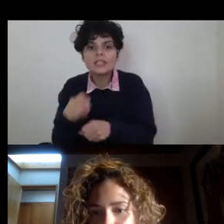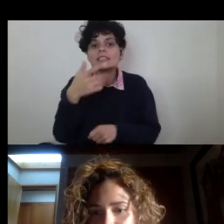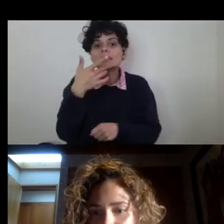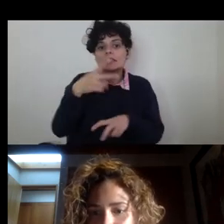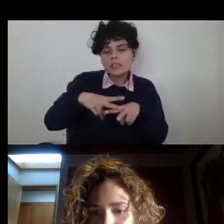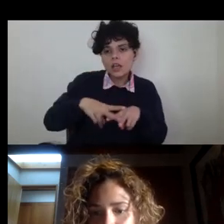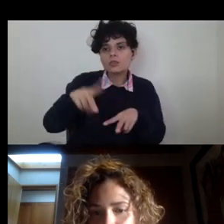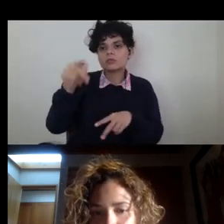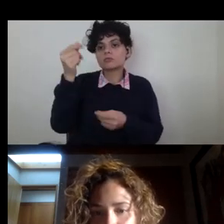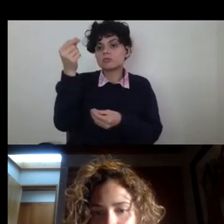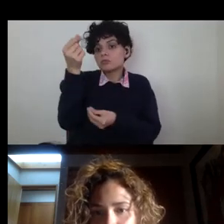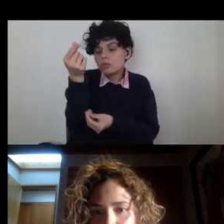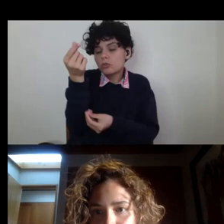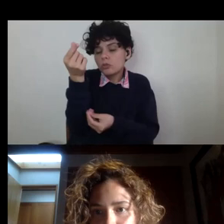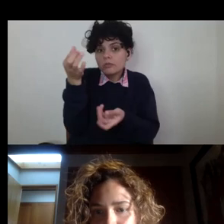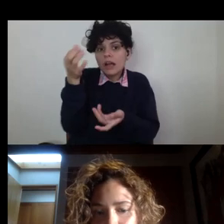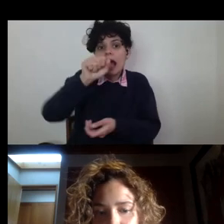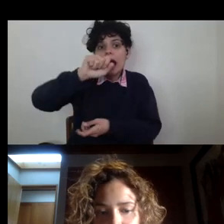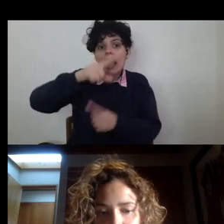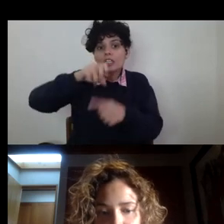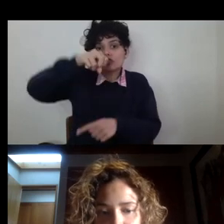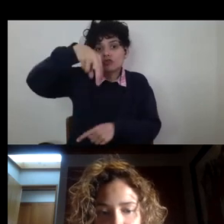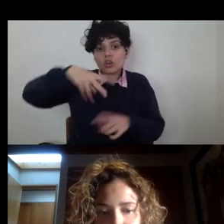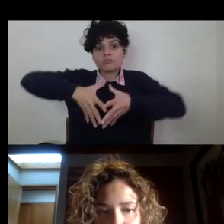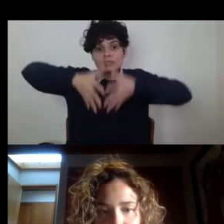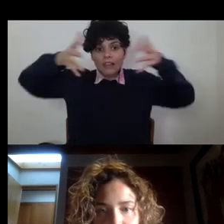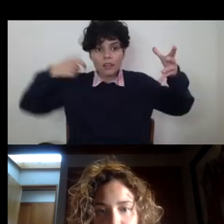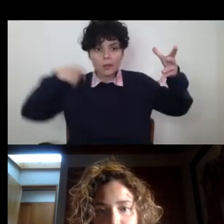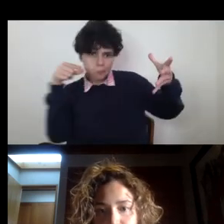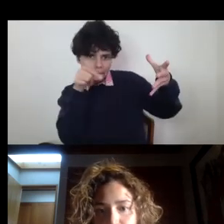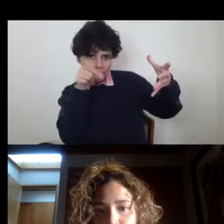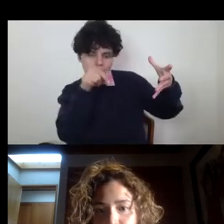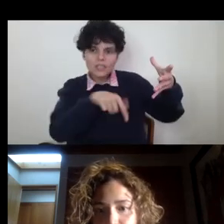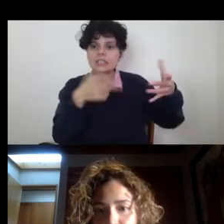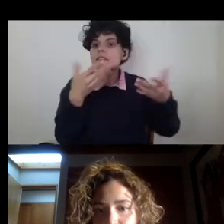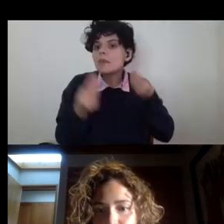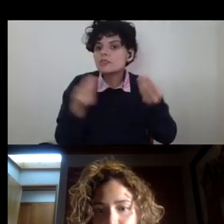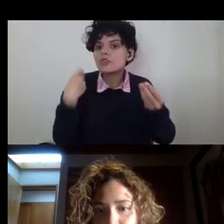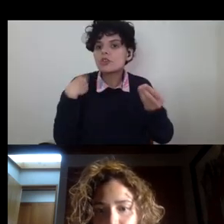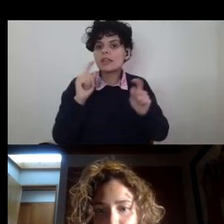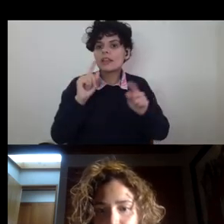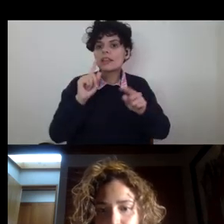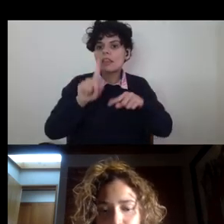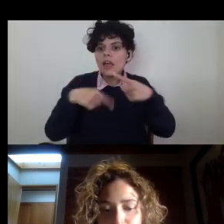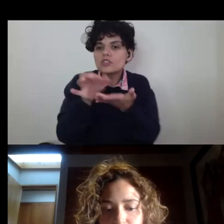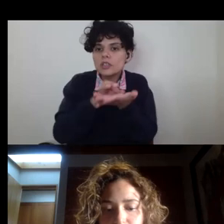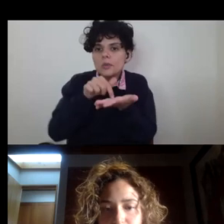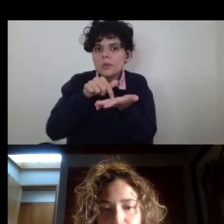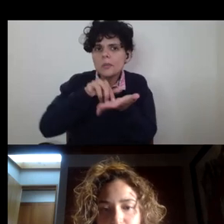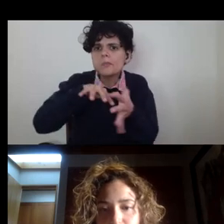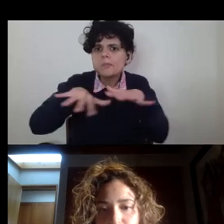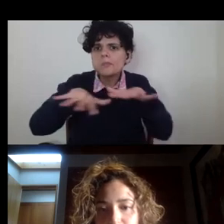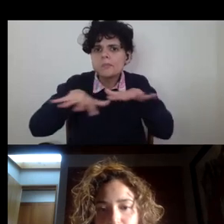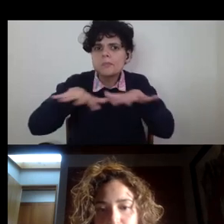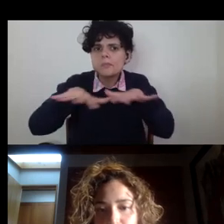proteasa y descubrieron que con eso se eliminaba en función del tiempo la excitabilidad celular, pero que no cambiaba